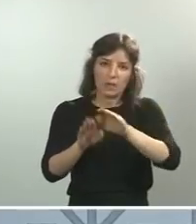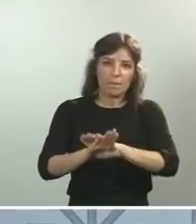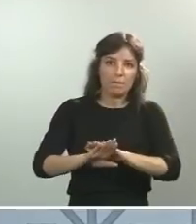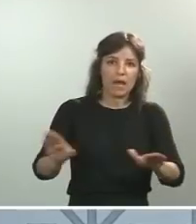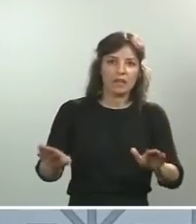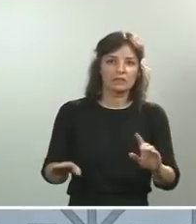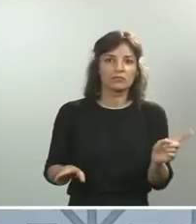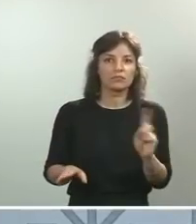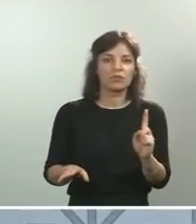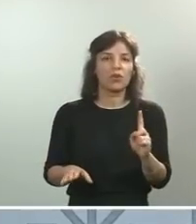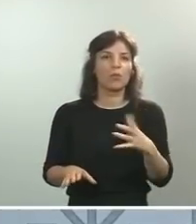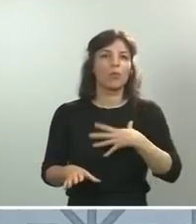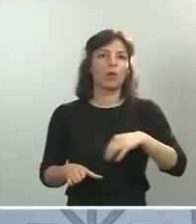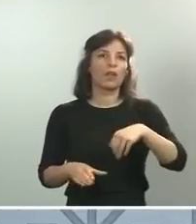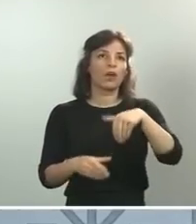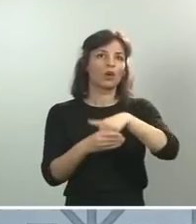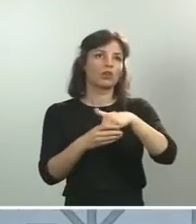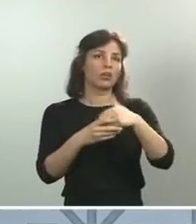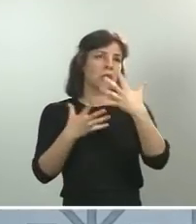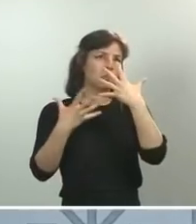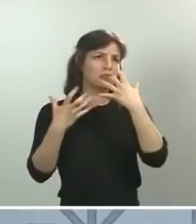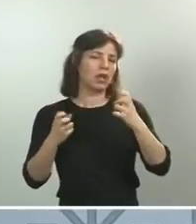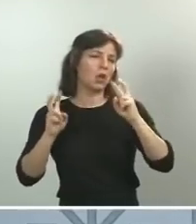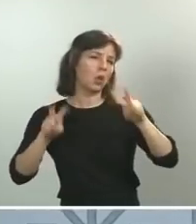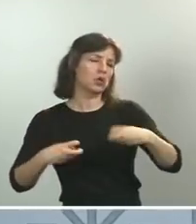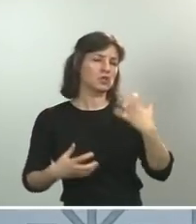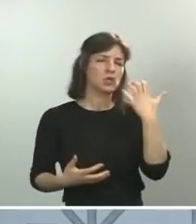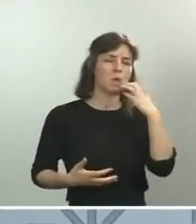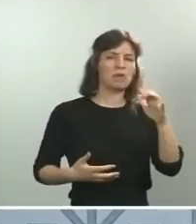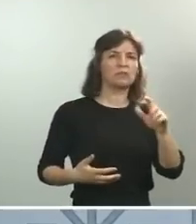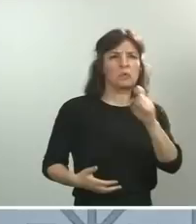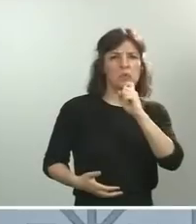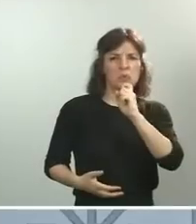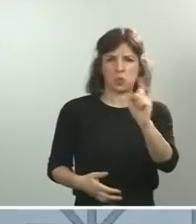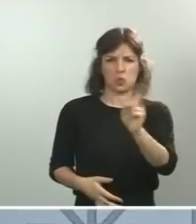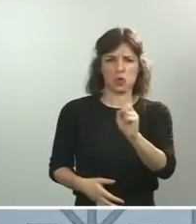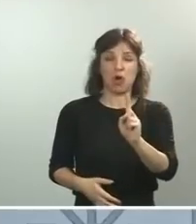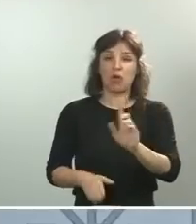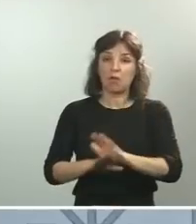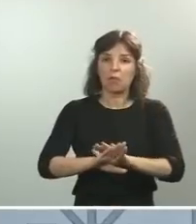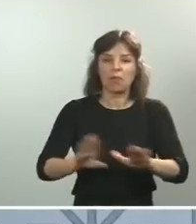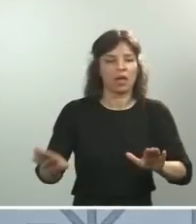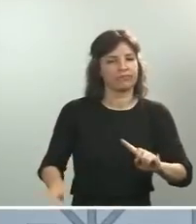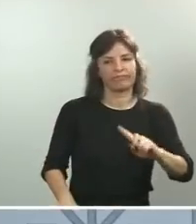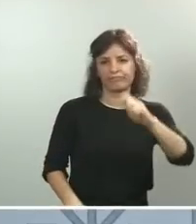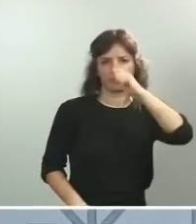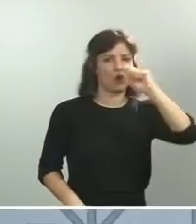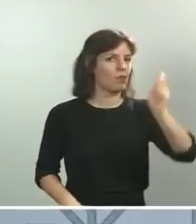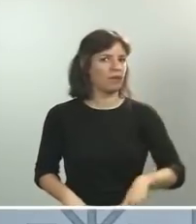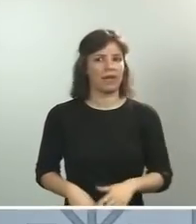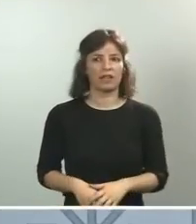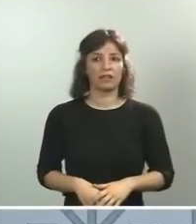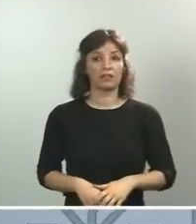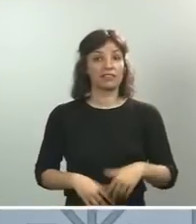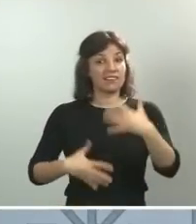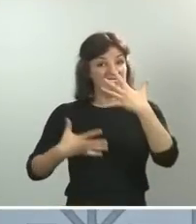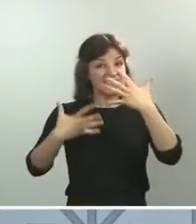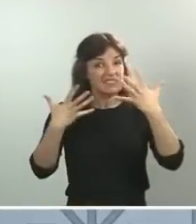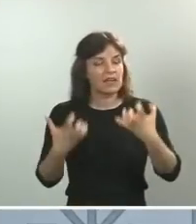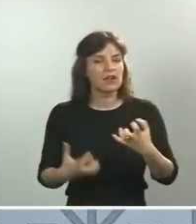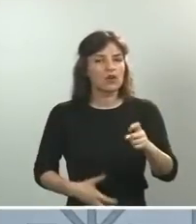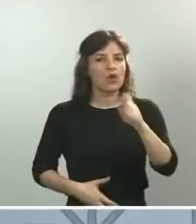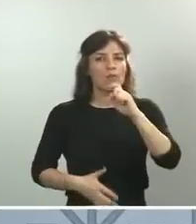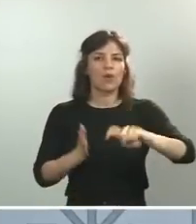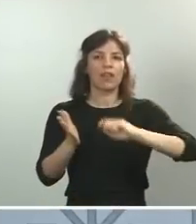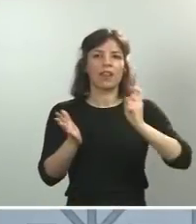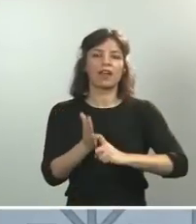serios, innovadores, sin gran dificultad. Pero eso no me vale. Para ser serios, tiene que ser una ley del conjunto de